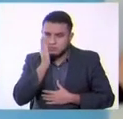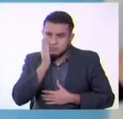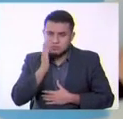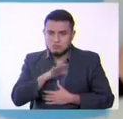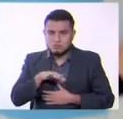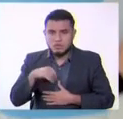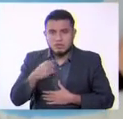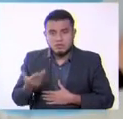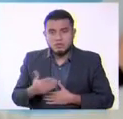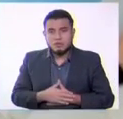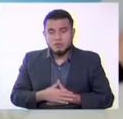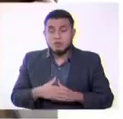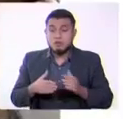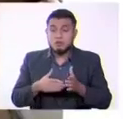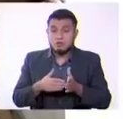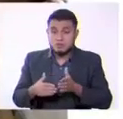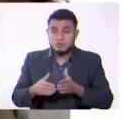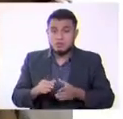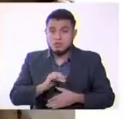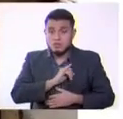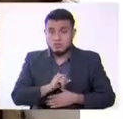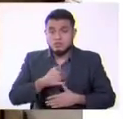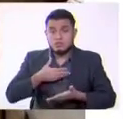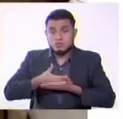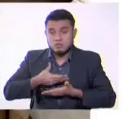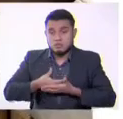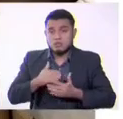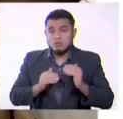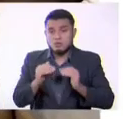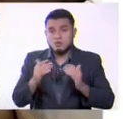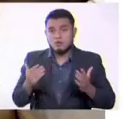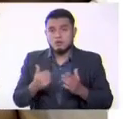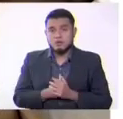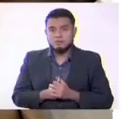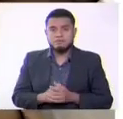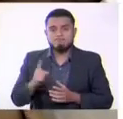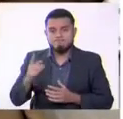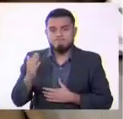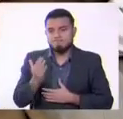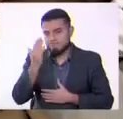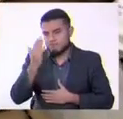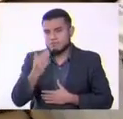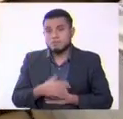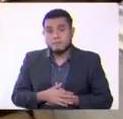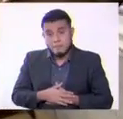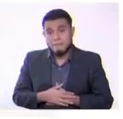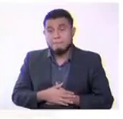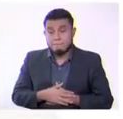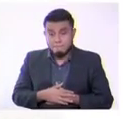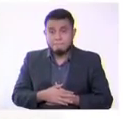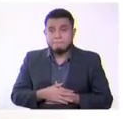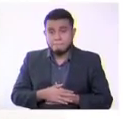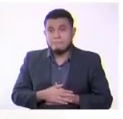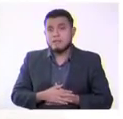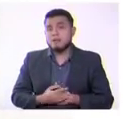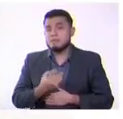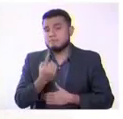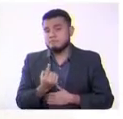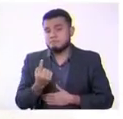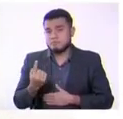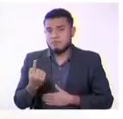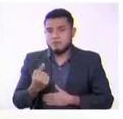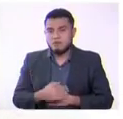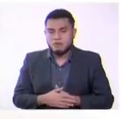afianza la identidad sexual también en esa época? Por supuesto, ese es el primer reto que se va a tener, ¿verdad? En donde la persona se va a